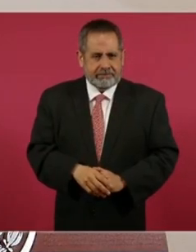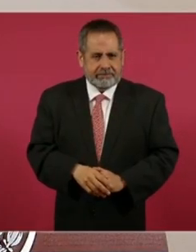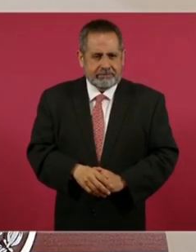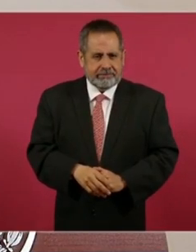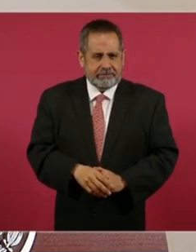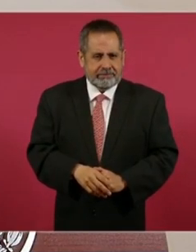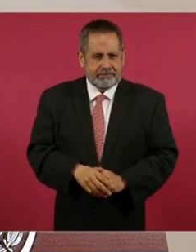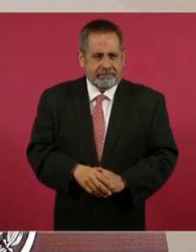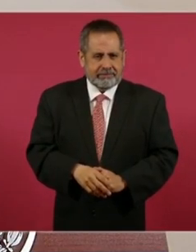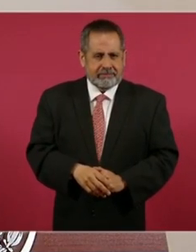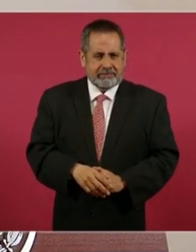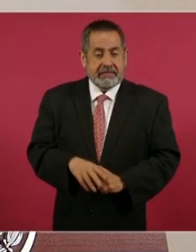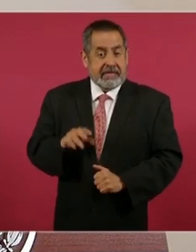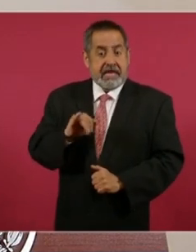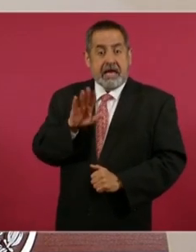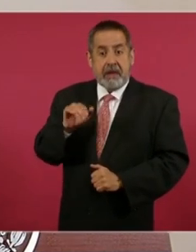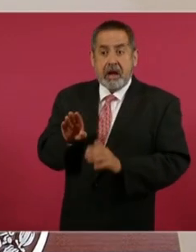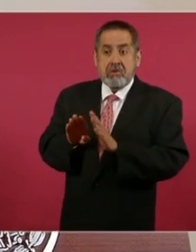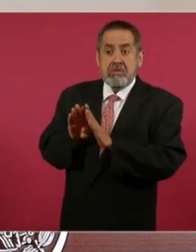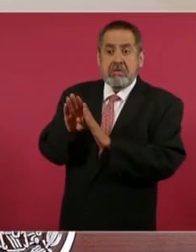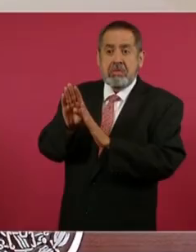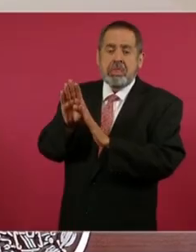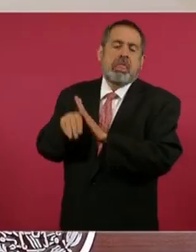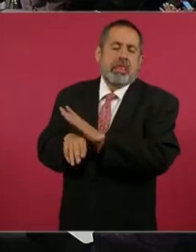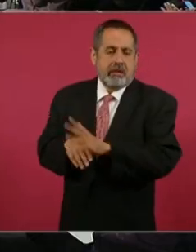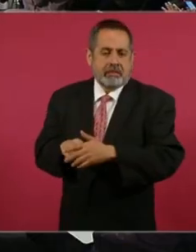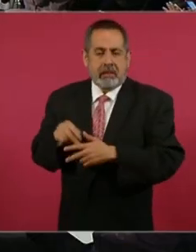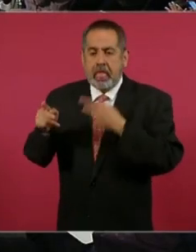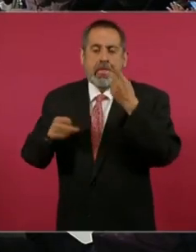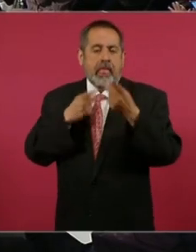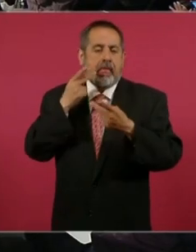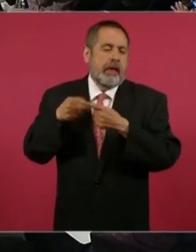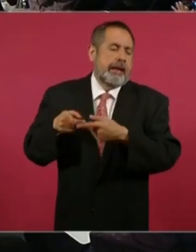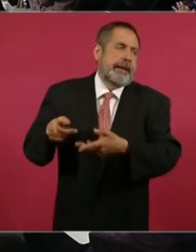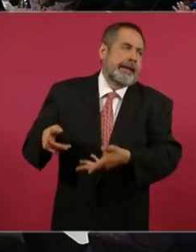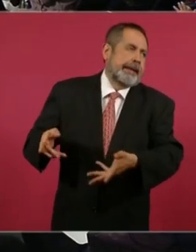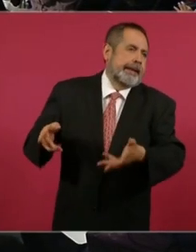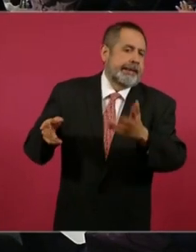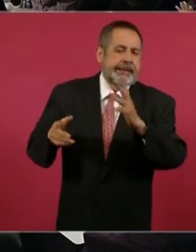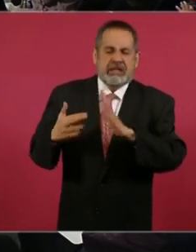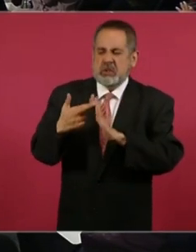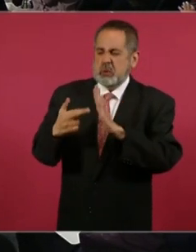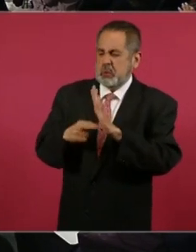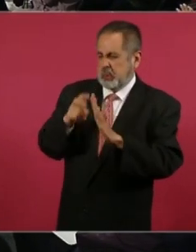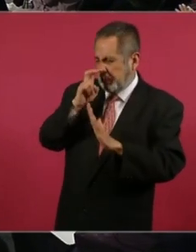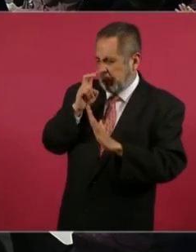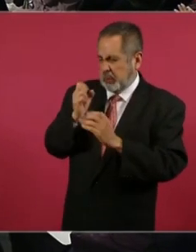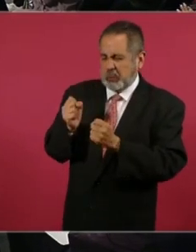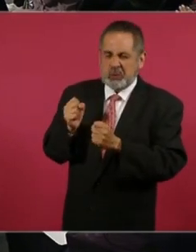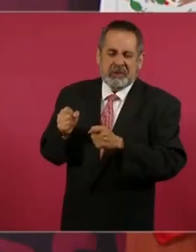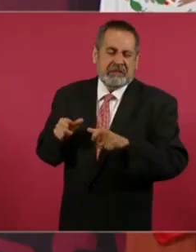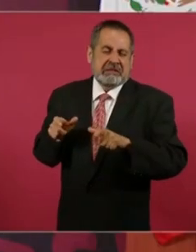Estaba más o menos, y empezó con sus medidas estas